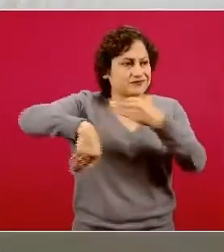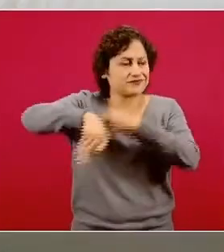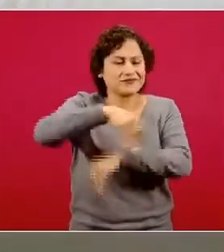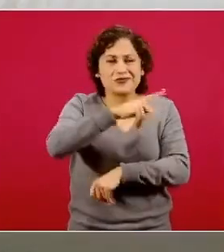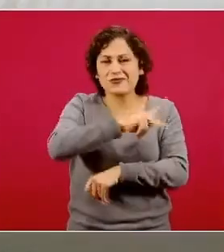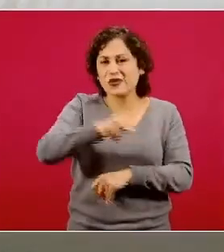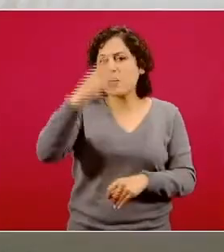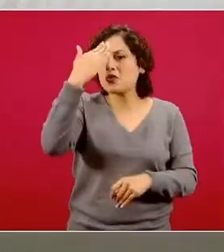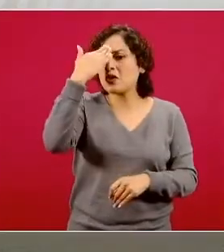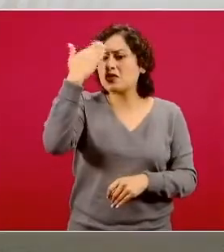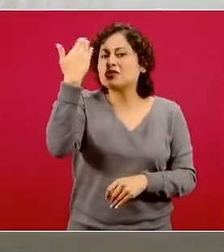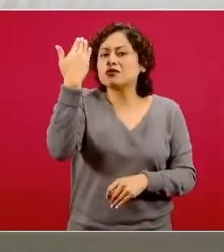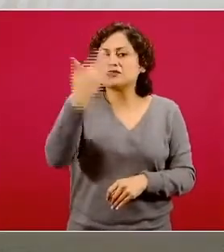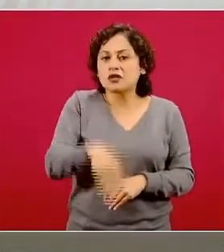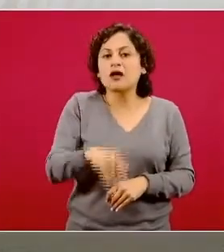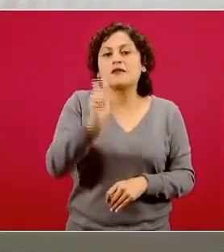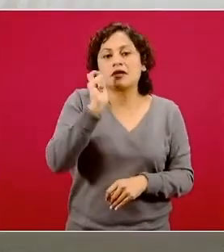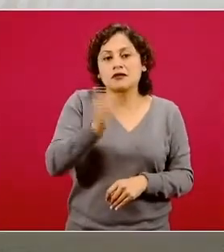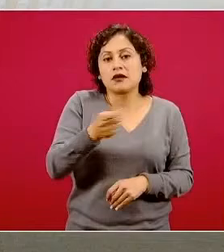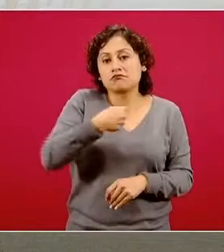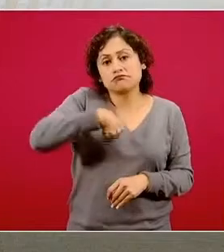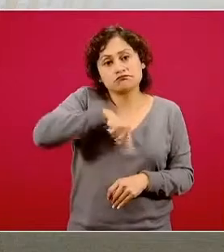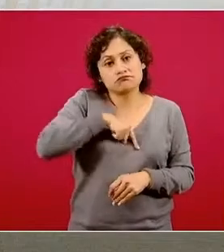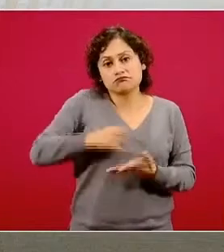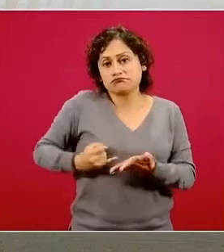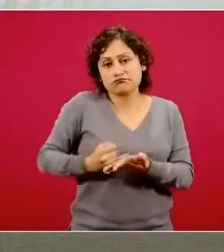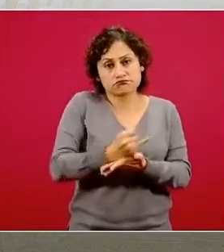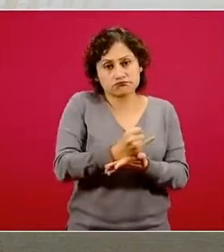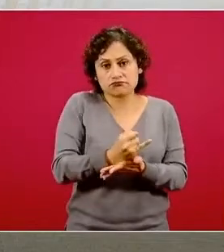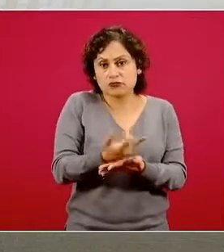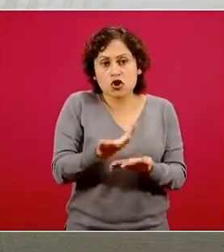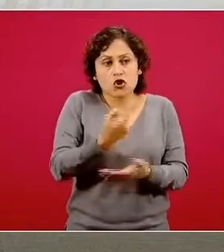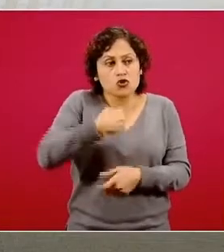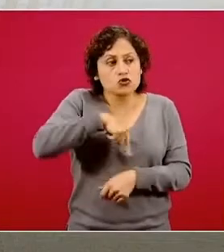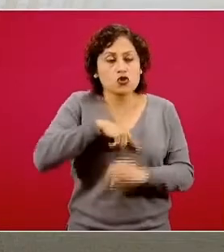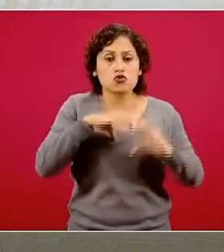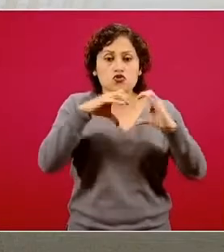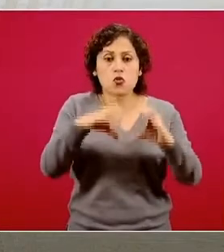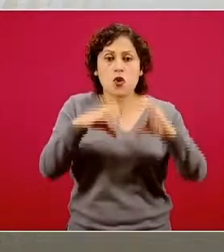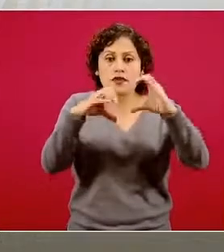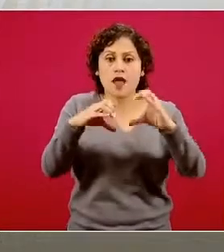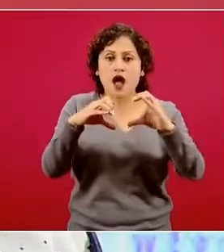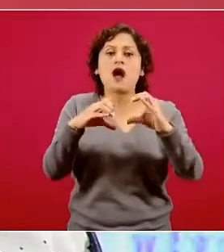en nuestras manos como sociedad, ¿no? Lavarnos las manos, mantener